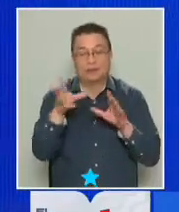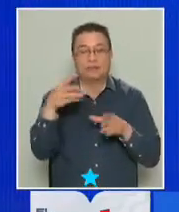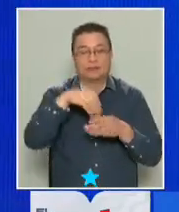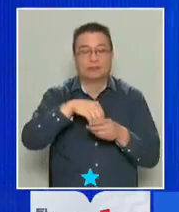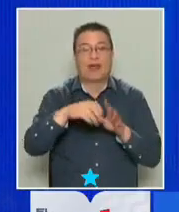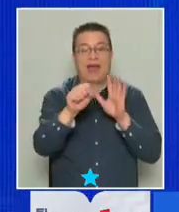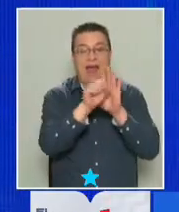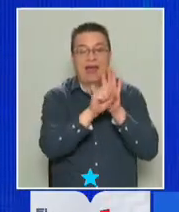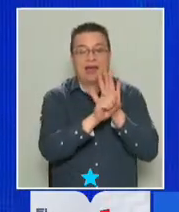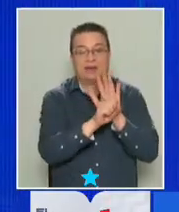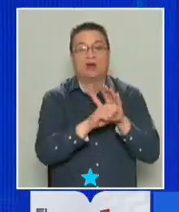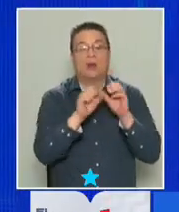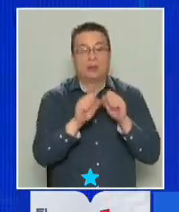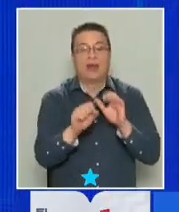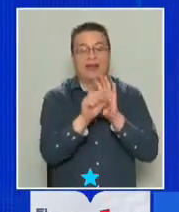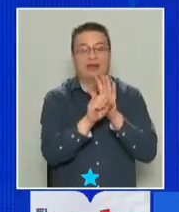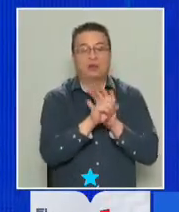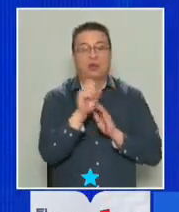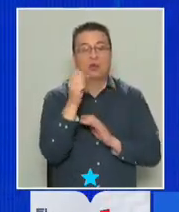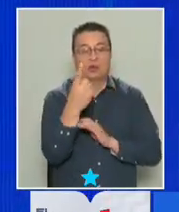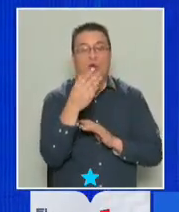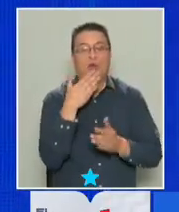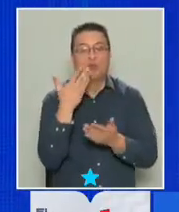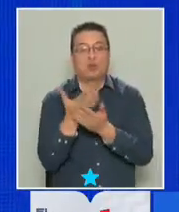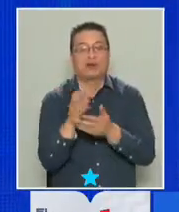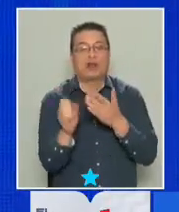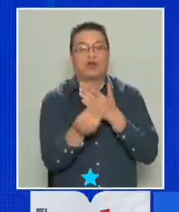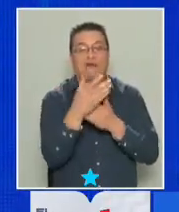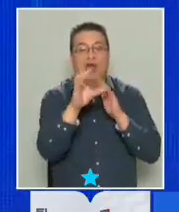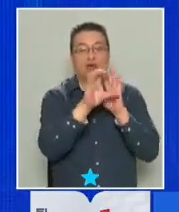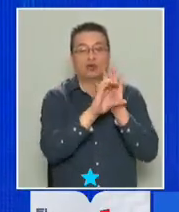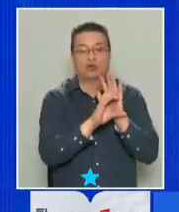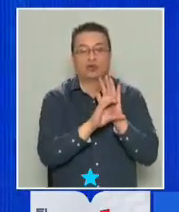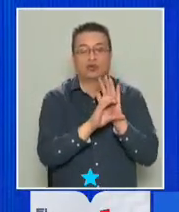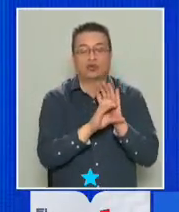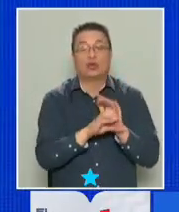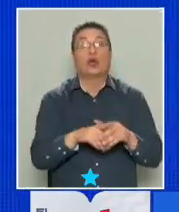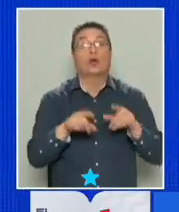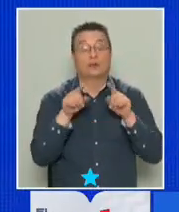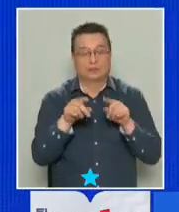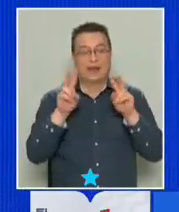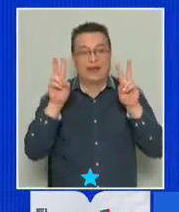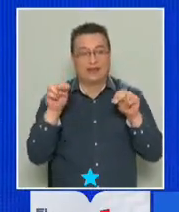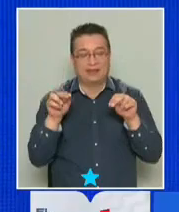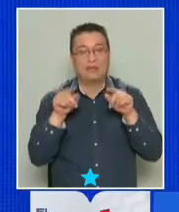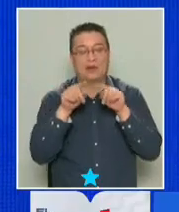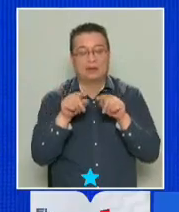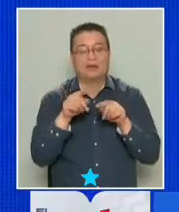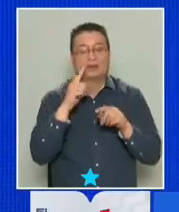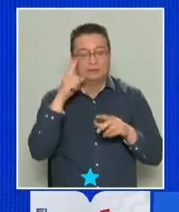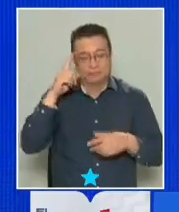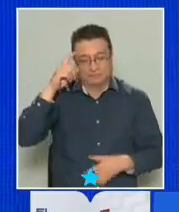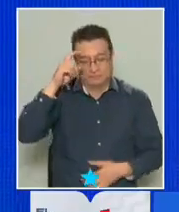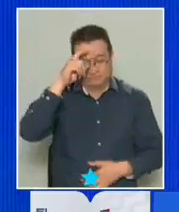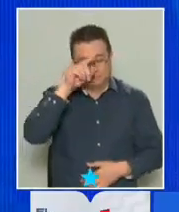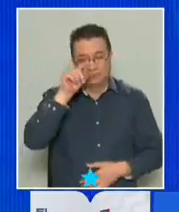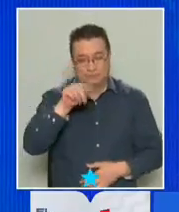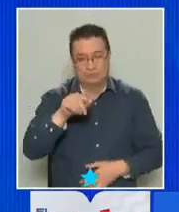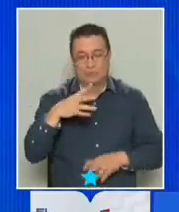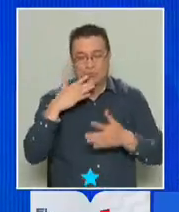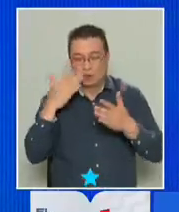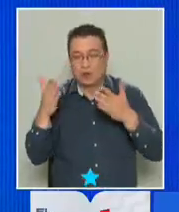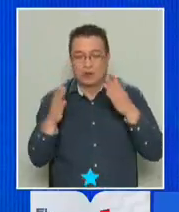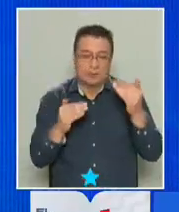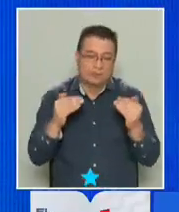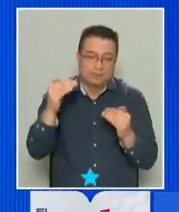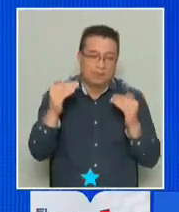artículo que podría ser el artículo 1 de esta nueva constitución con el quiero también tomar ese tema desde la complejidad bordes márgenes